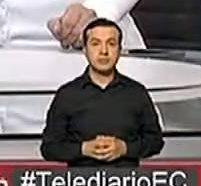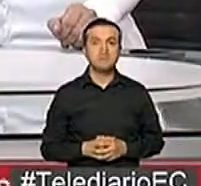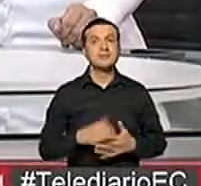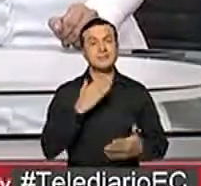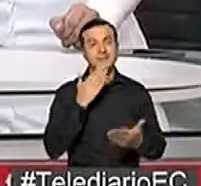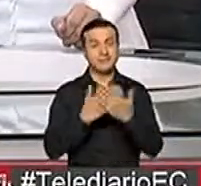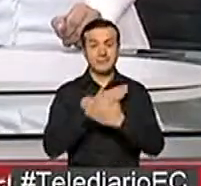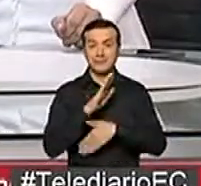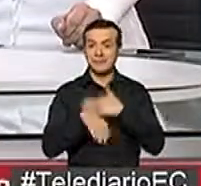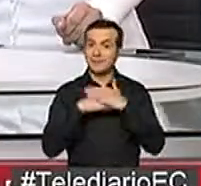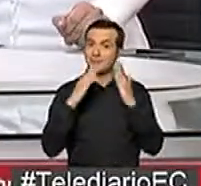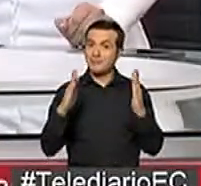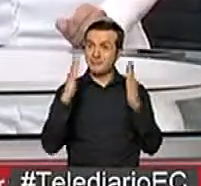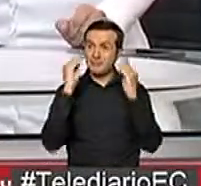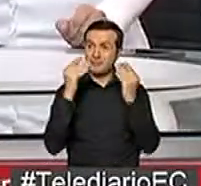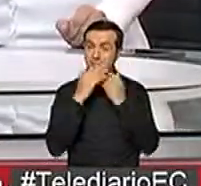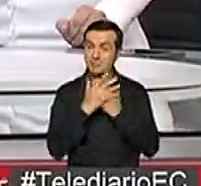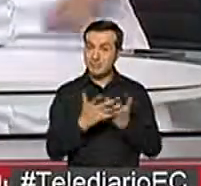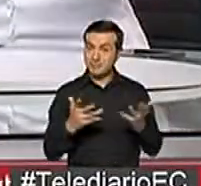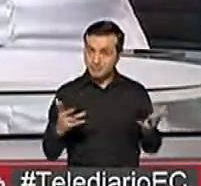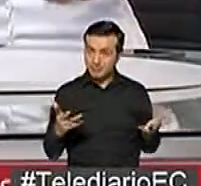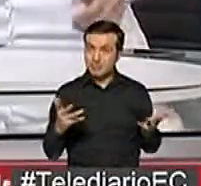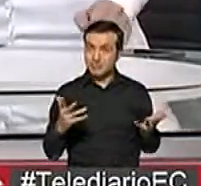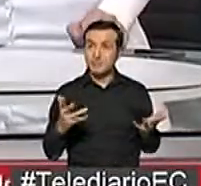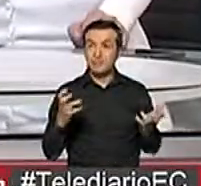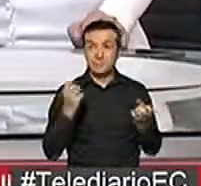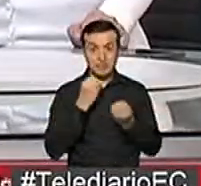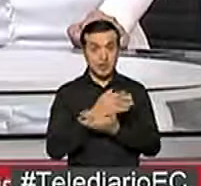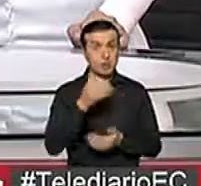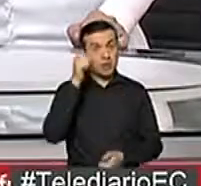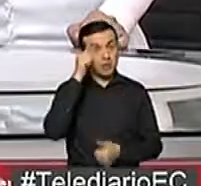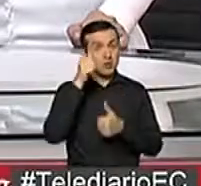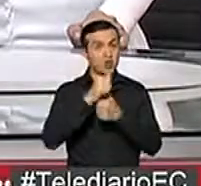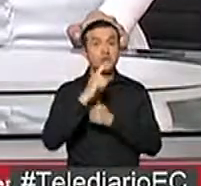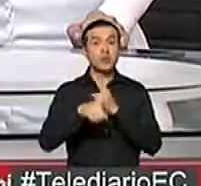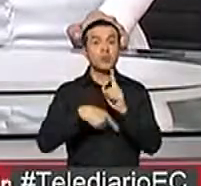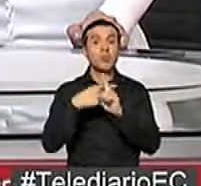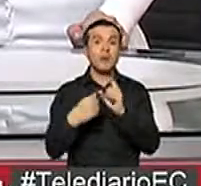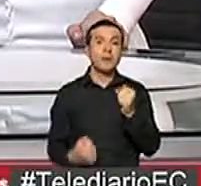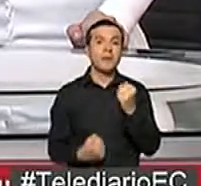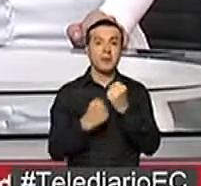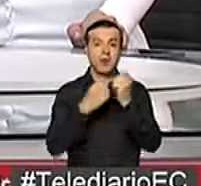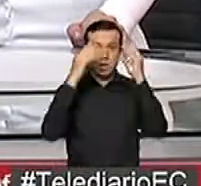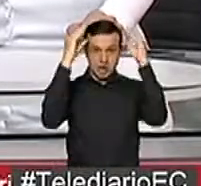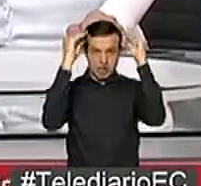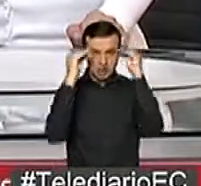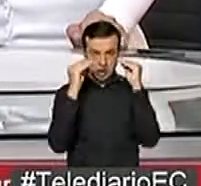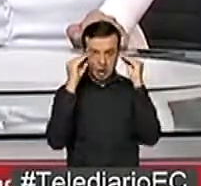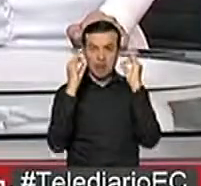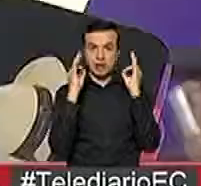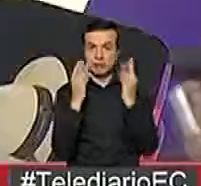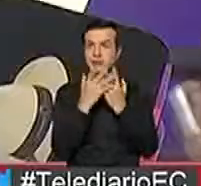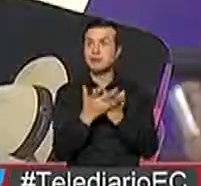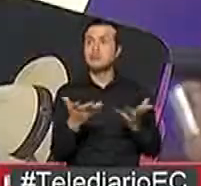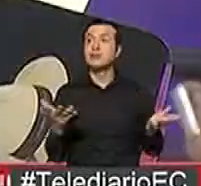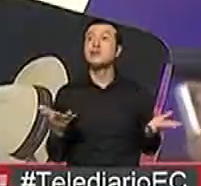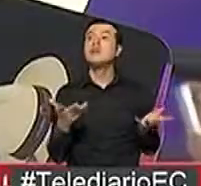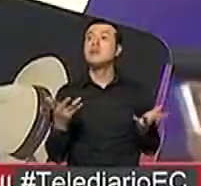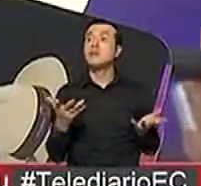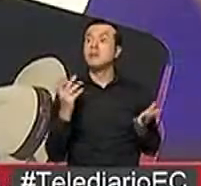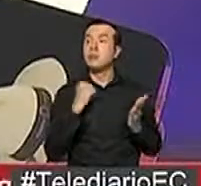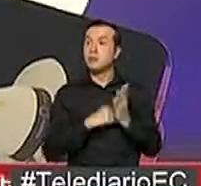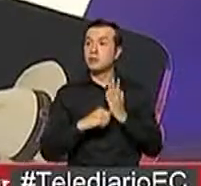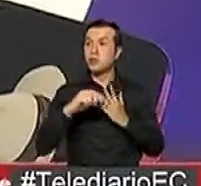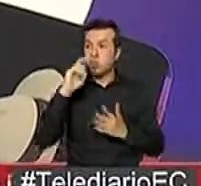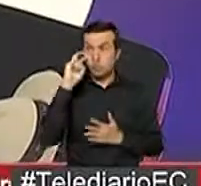Gracias por acompañarnos en Telediario Estelar. Les queremos recordar que nos sumamos a la campaña Hat Friday, impulsada por el Ministerio de